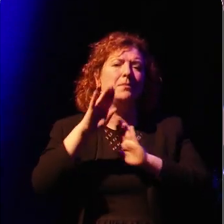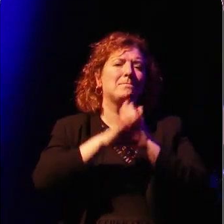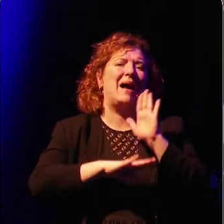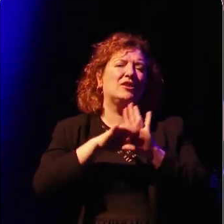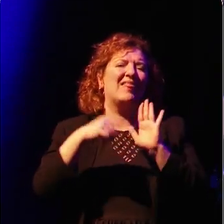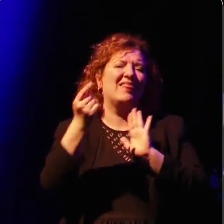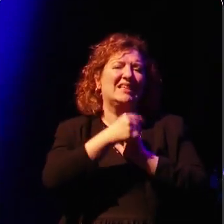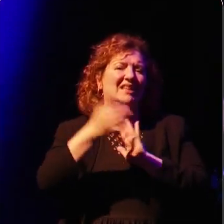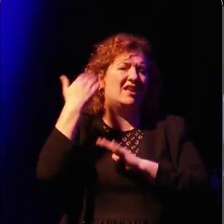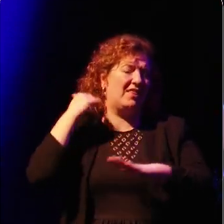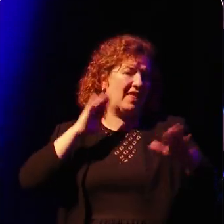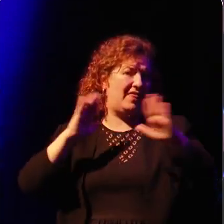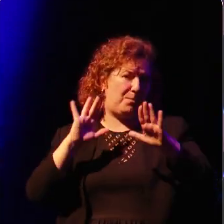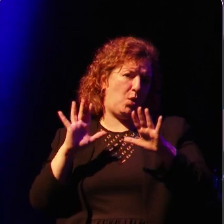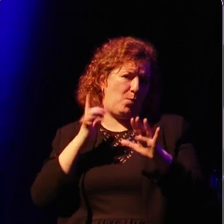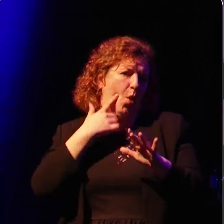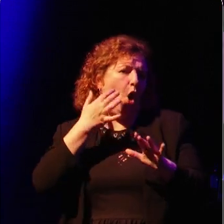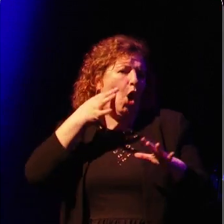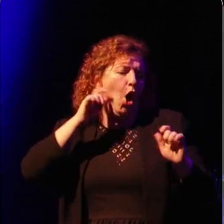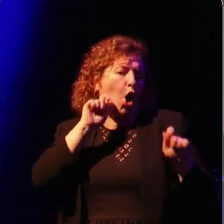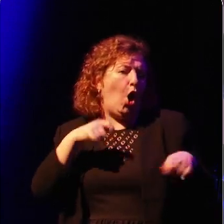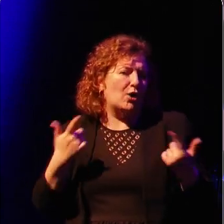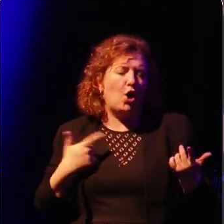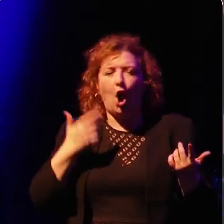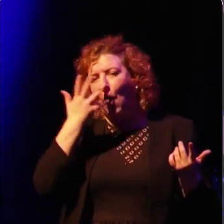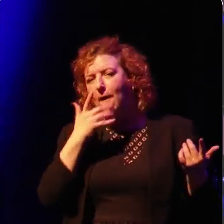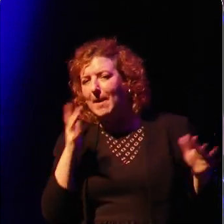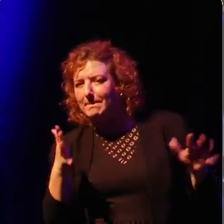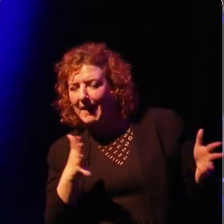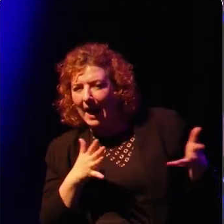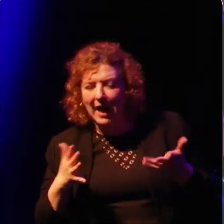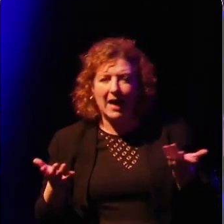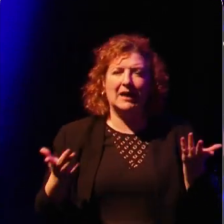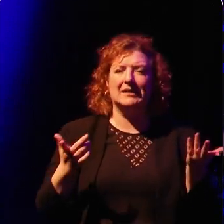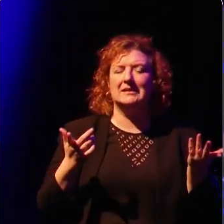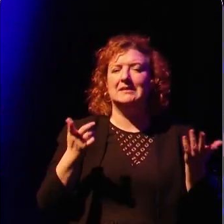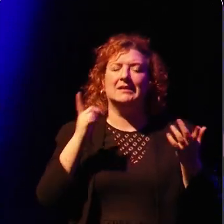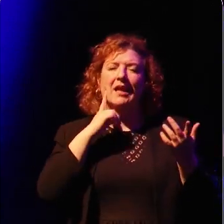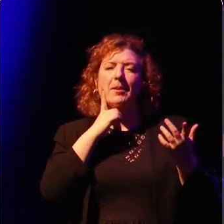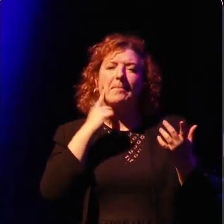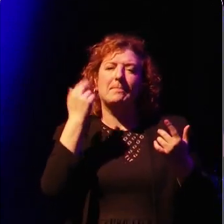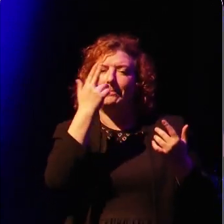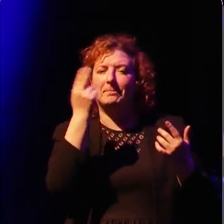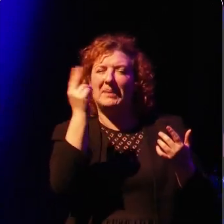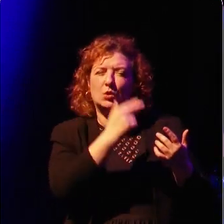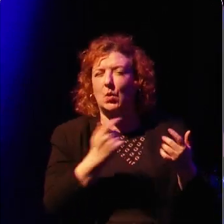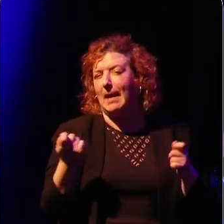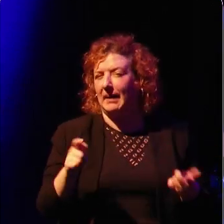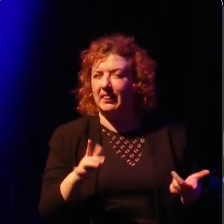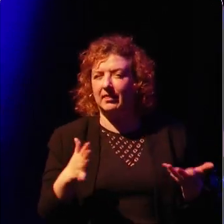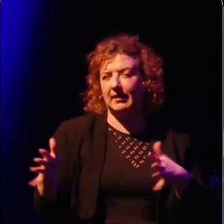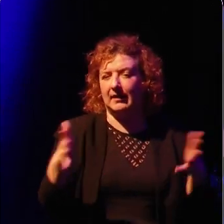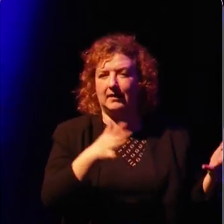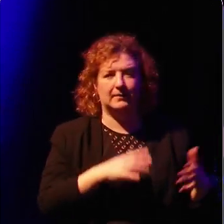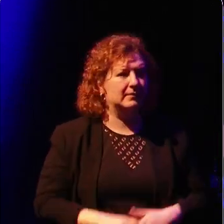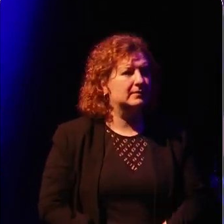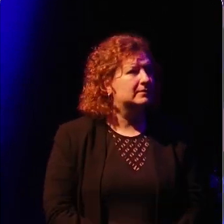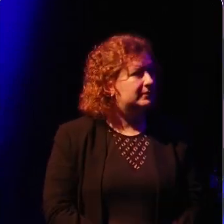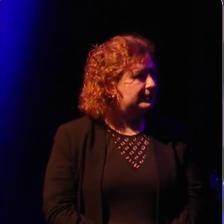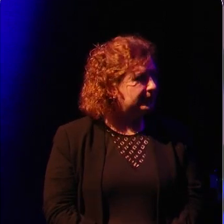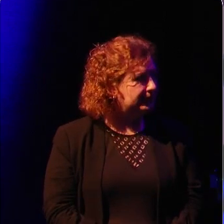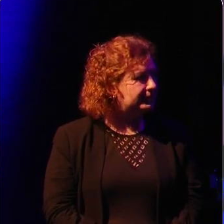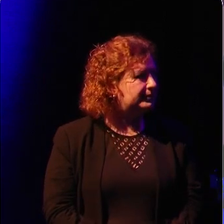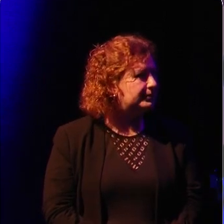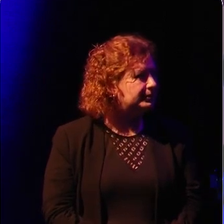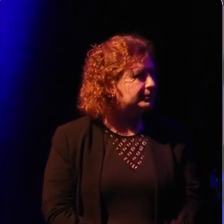de diseño que hay en el cuadro original, los mismos colores, los mismos tipos de pintura, etcétera, etcétera. Y